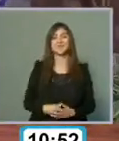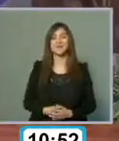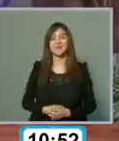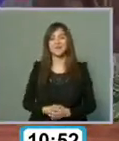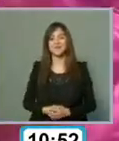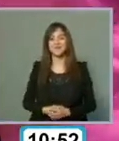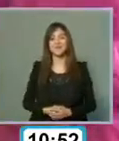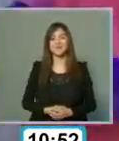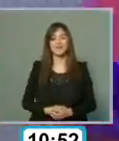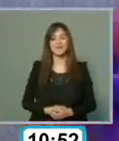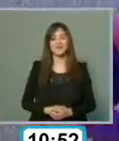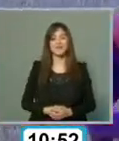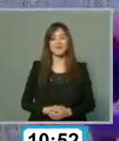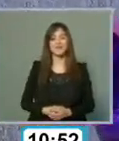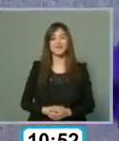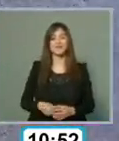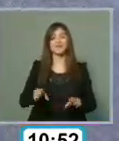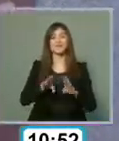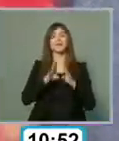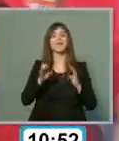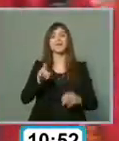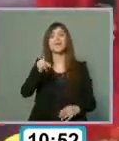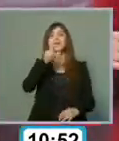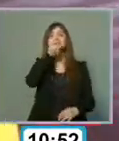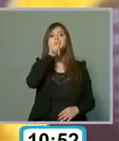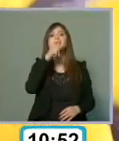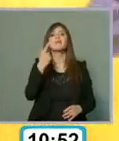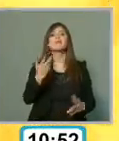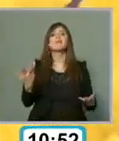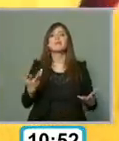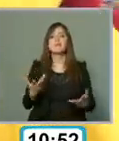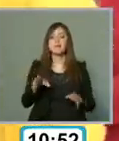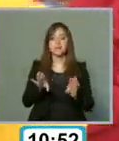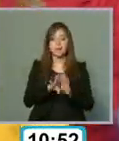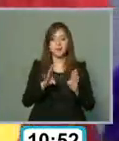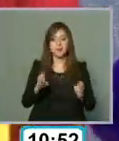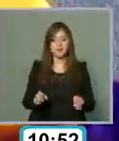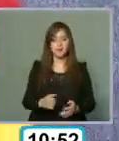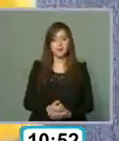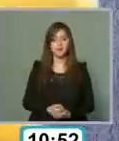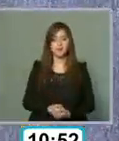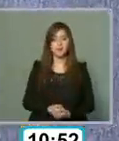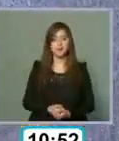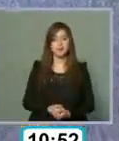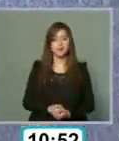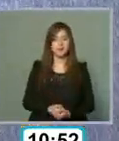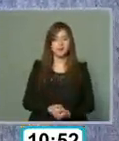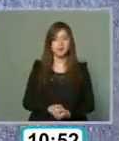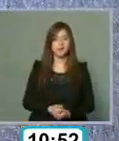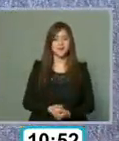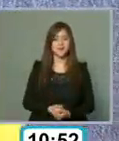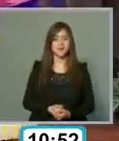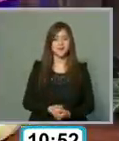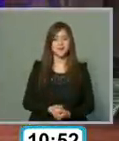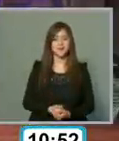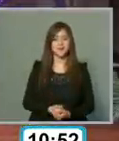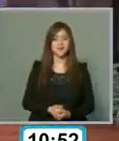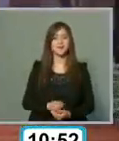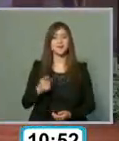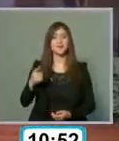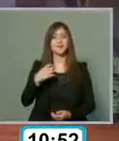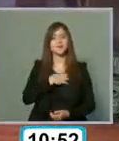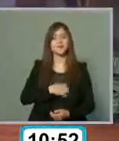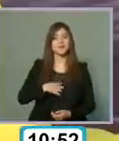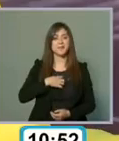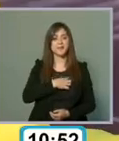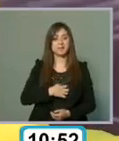pollito! ¿Cómo estás? ¿Qué nos dice el pollito? A ver. ¡Ay! ¿Cómo estás, pollito? A ver, para acá. Está muy